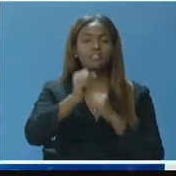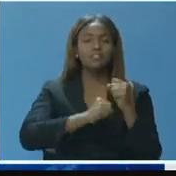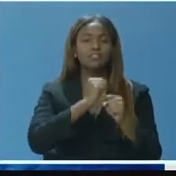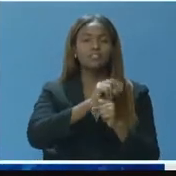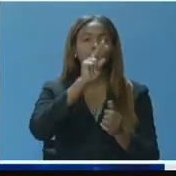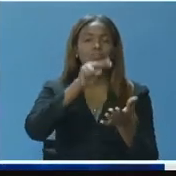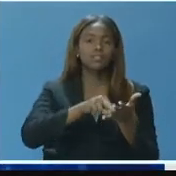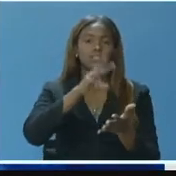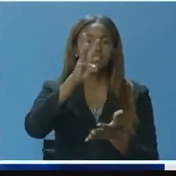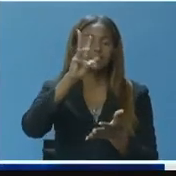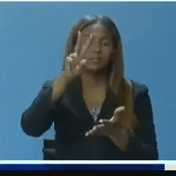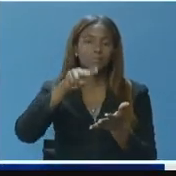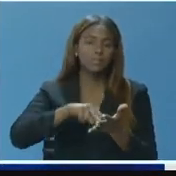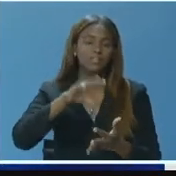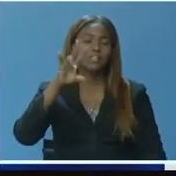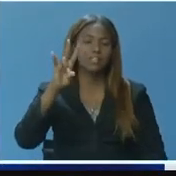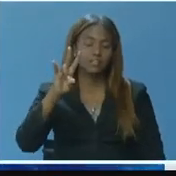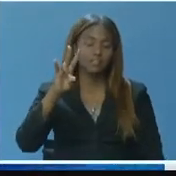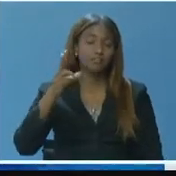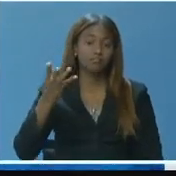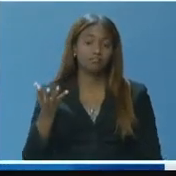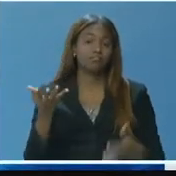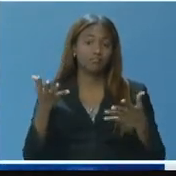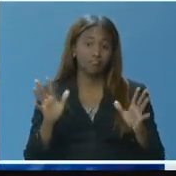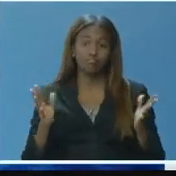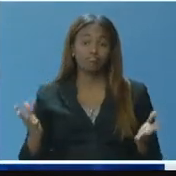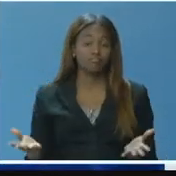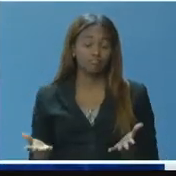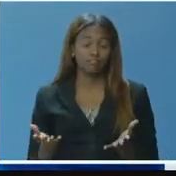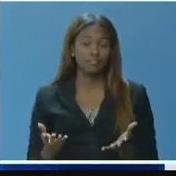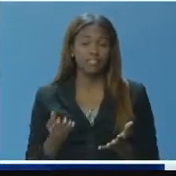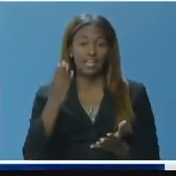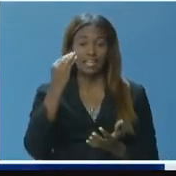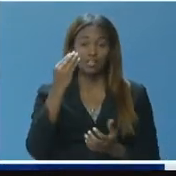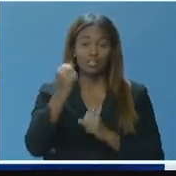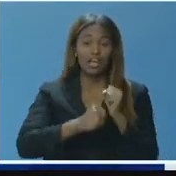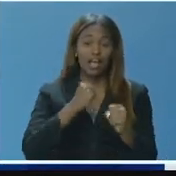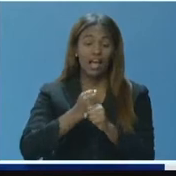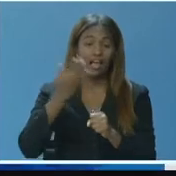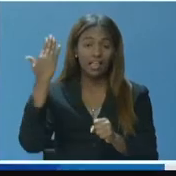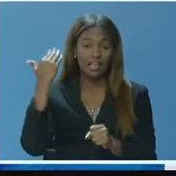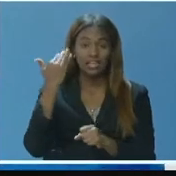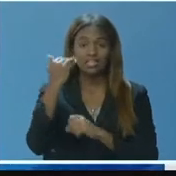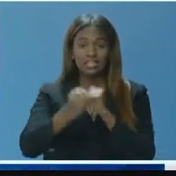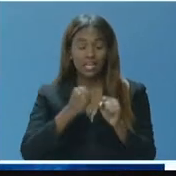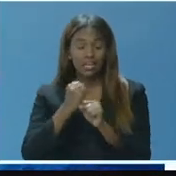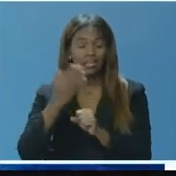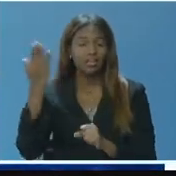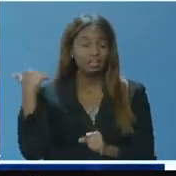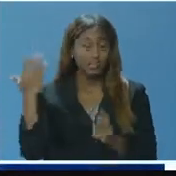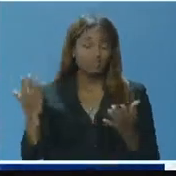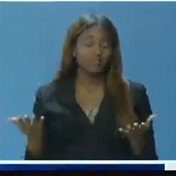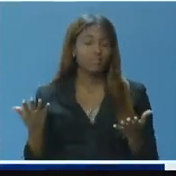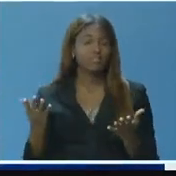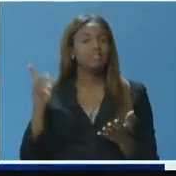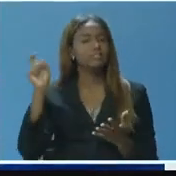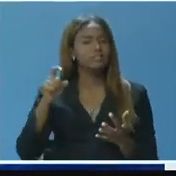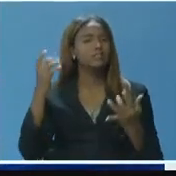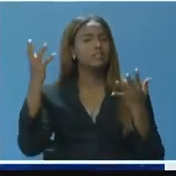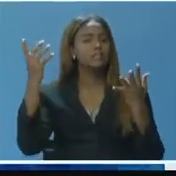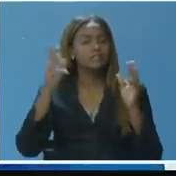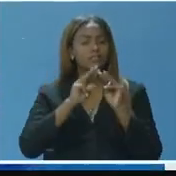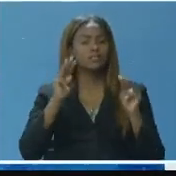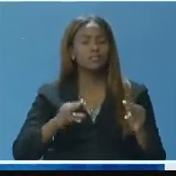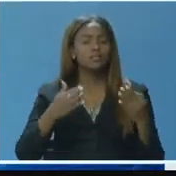años. Exactamente. ¿Ya? 14, 15 años. Simple. Hay que esperar que el